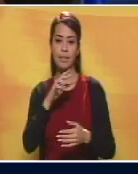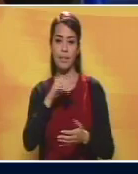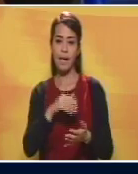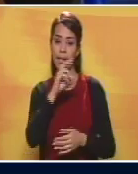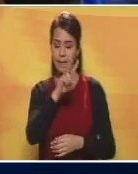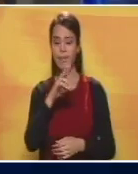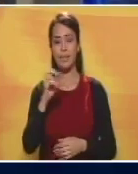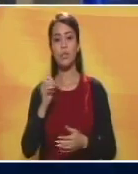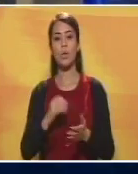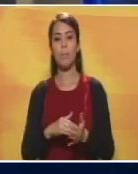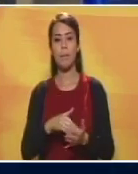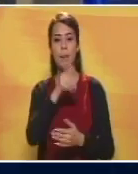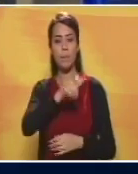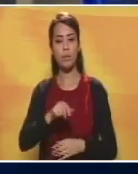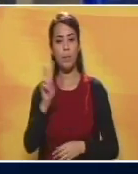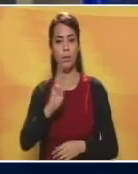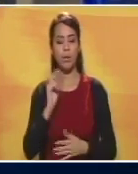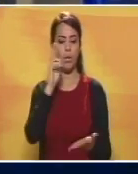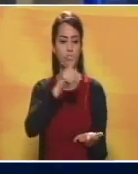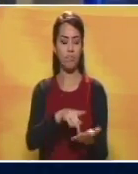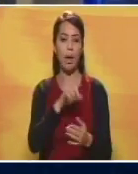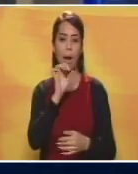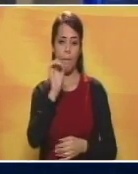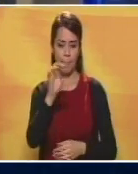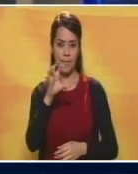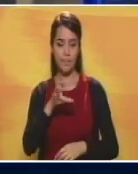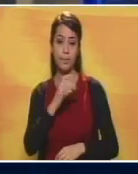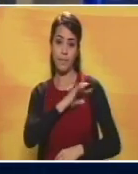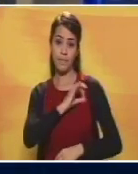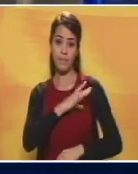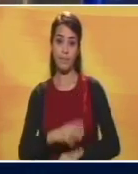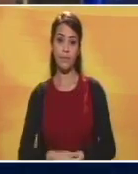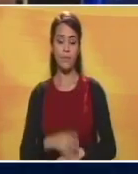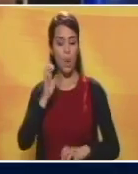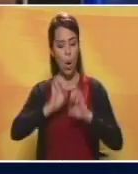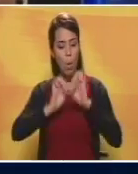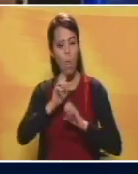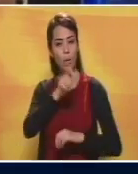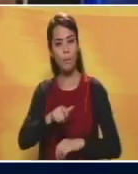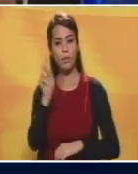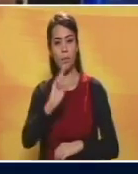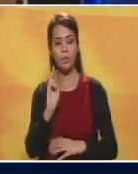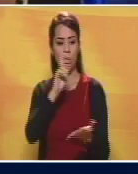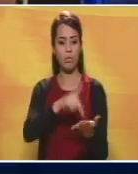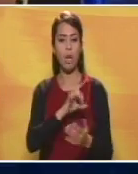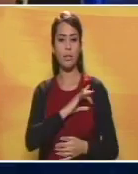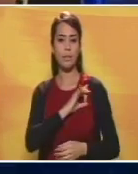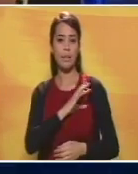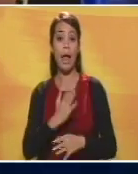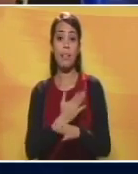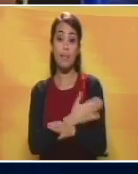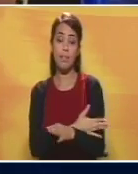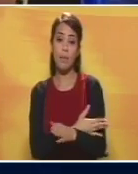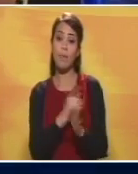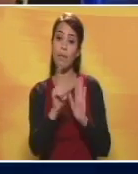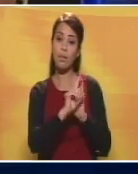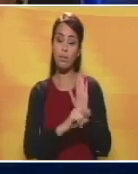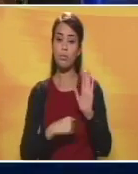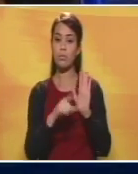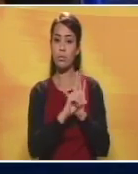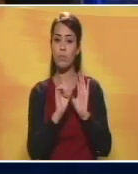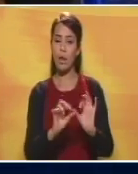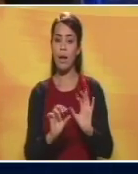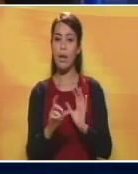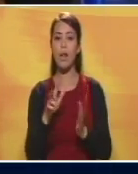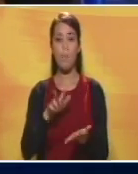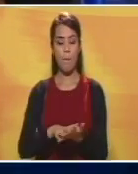300.000 venezolanos que han llegado a la nación, por lo que evaluarán la posibilidad de que los venezolanos que llegaron a Chile antes de que entrara en vigencia el